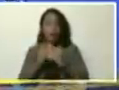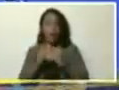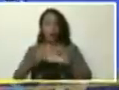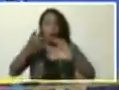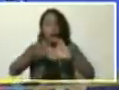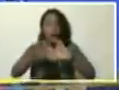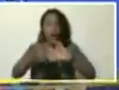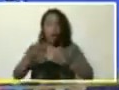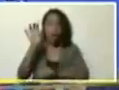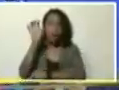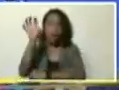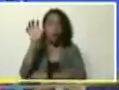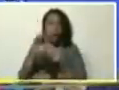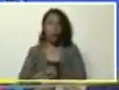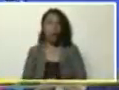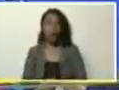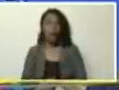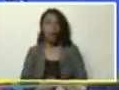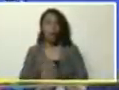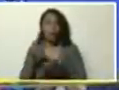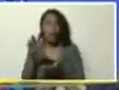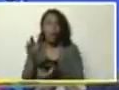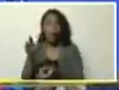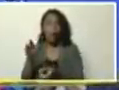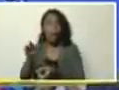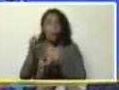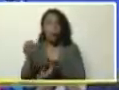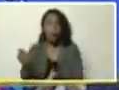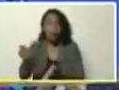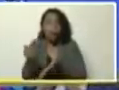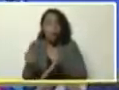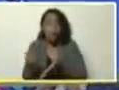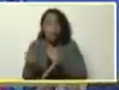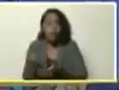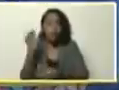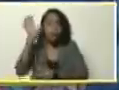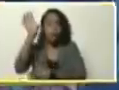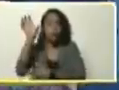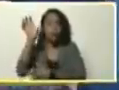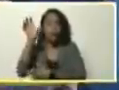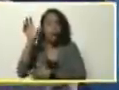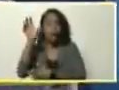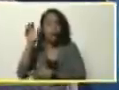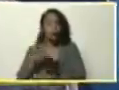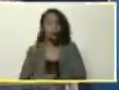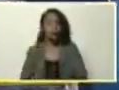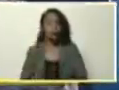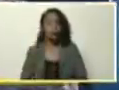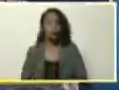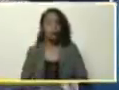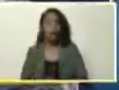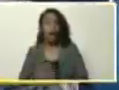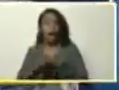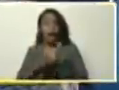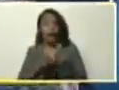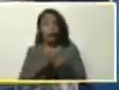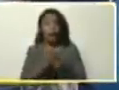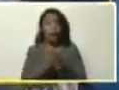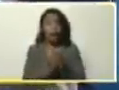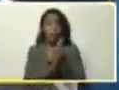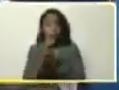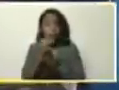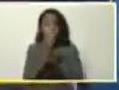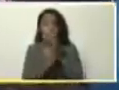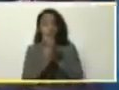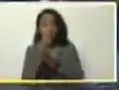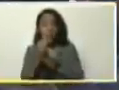de la patria, de los bonos patrios, a través de los